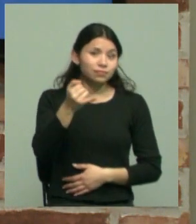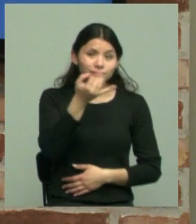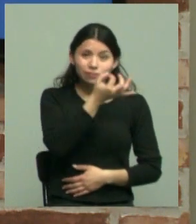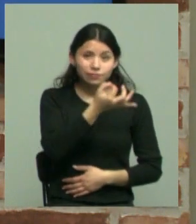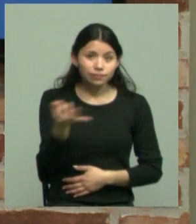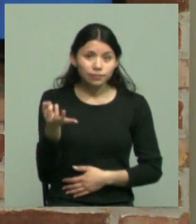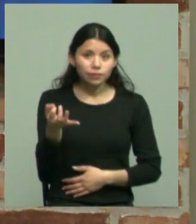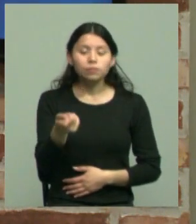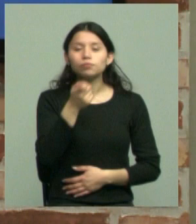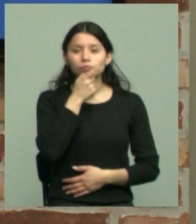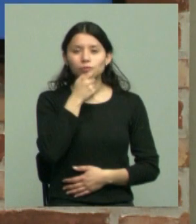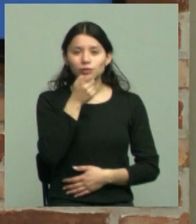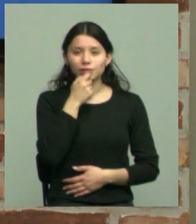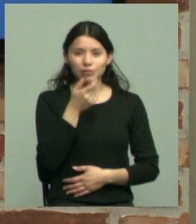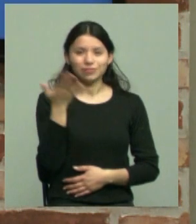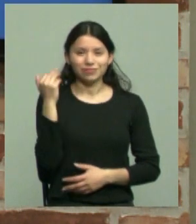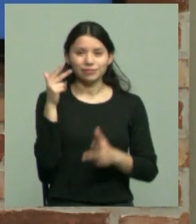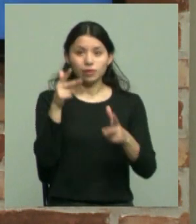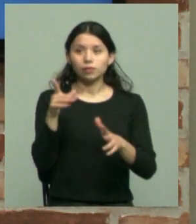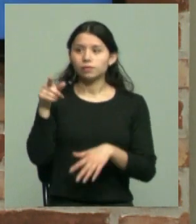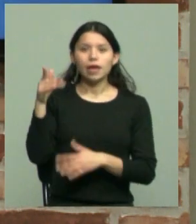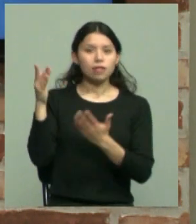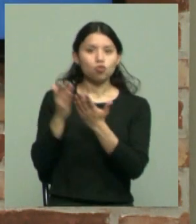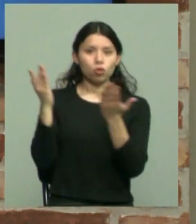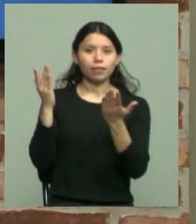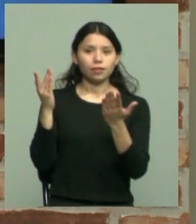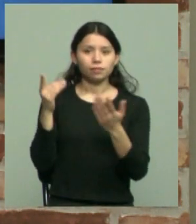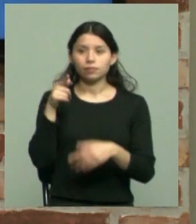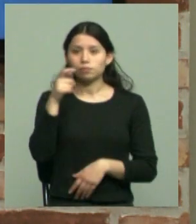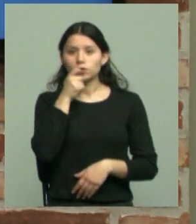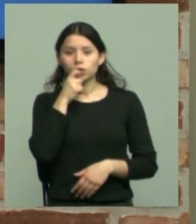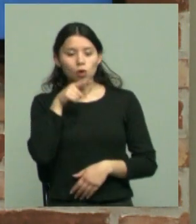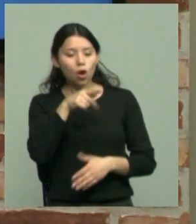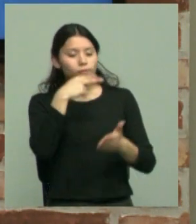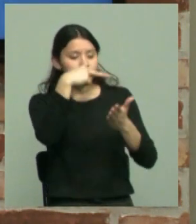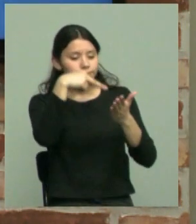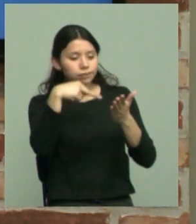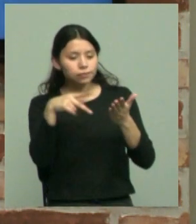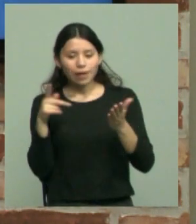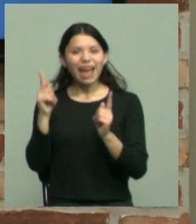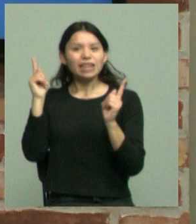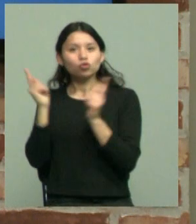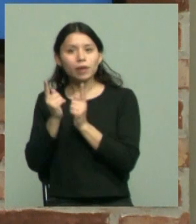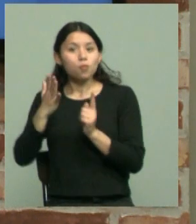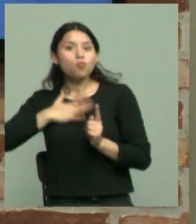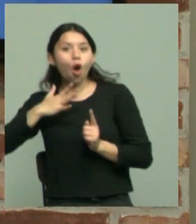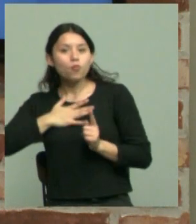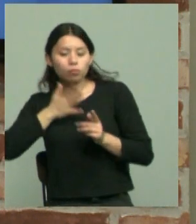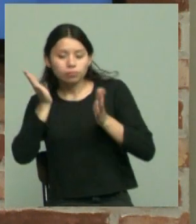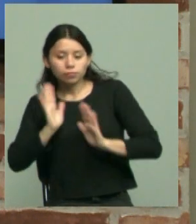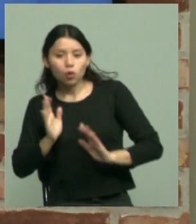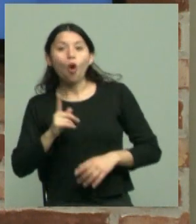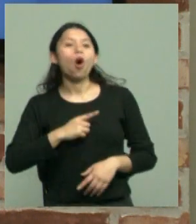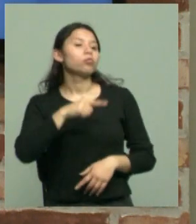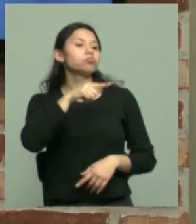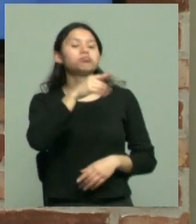ponían un claro dato, es si el estudiante, por ejemplo, hace sus propios resúmenes, si utiliza resúmenes prestados, si al momento de